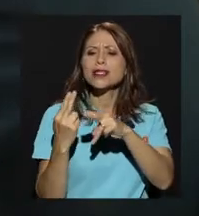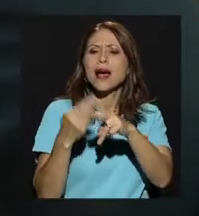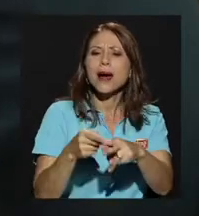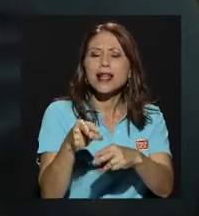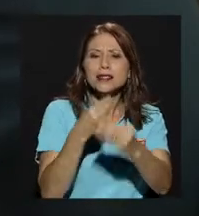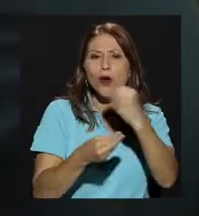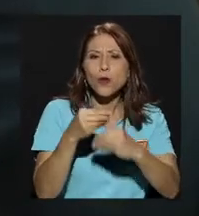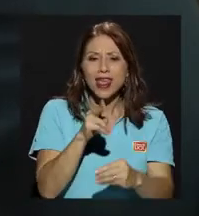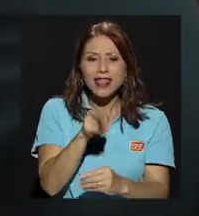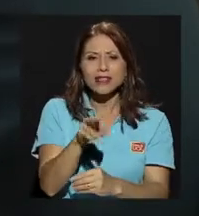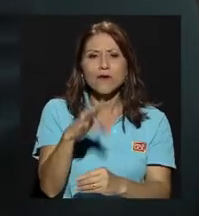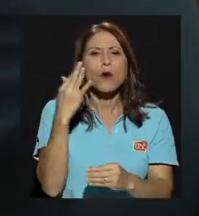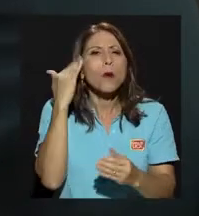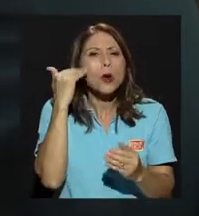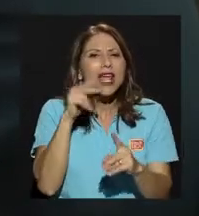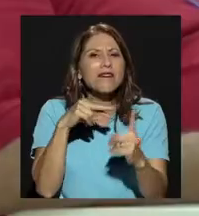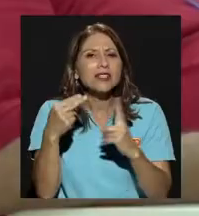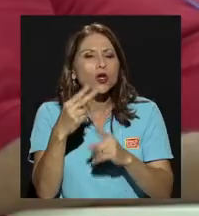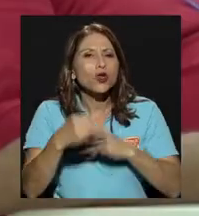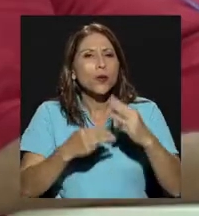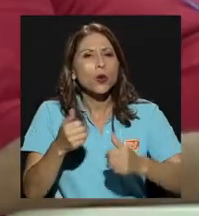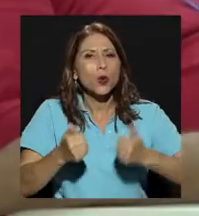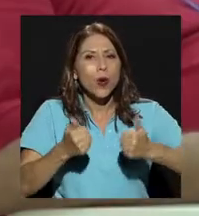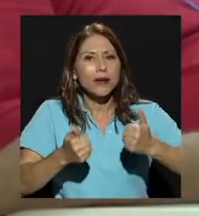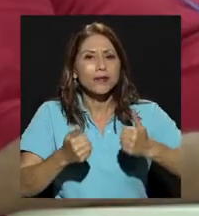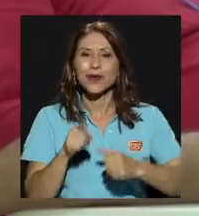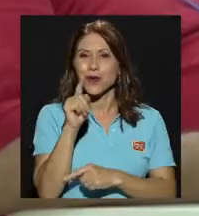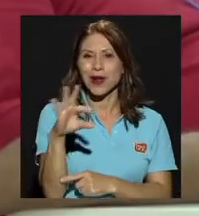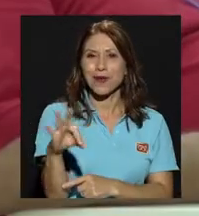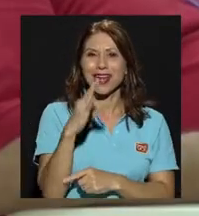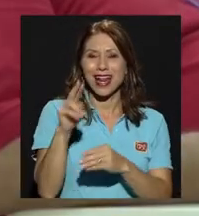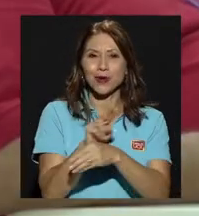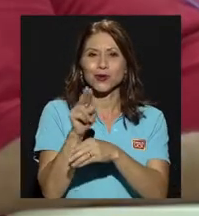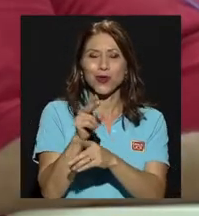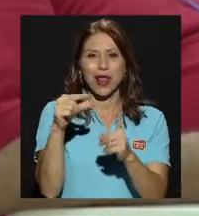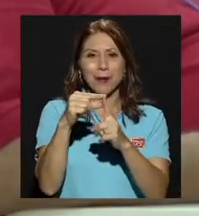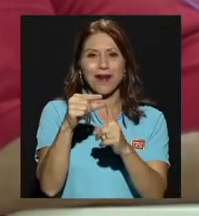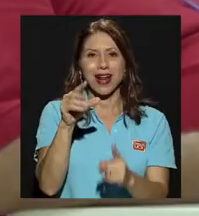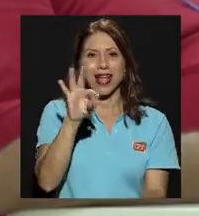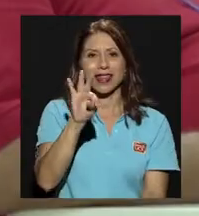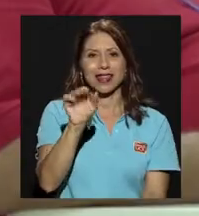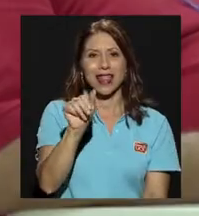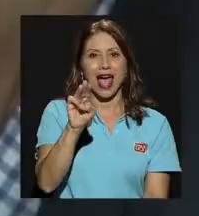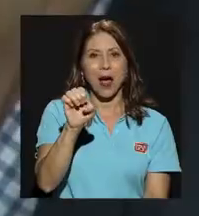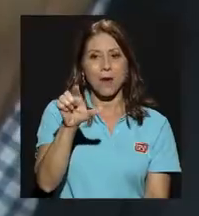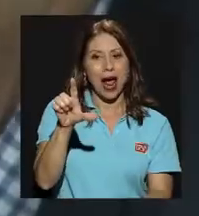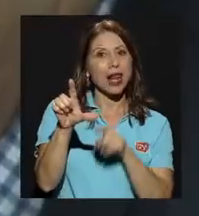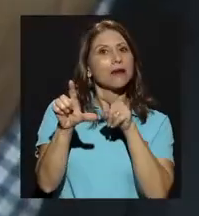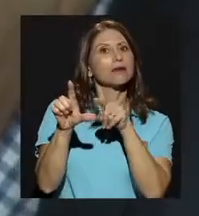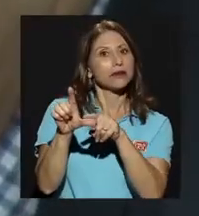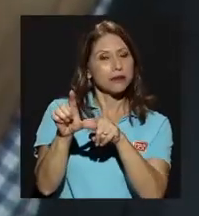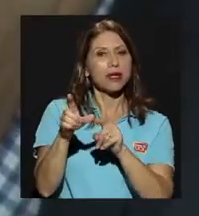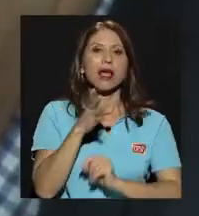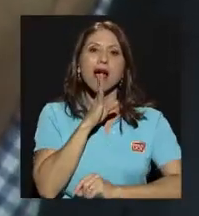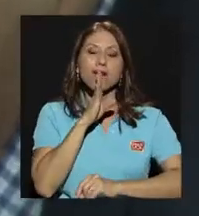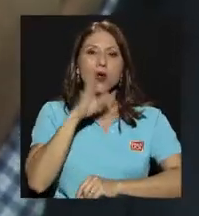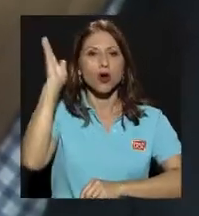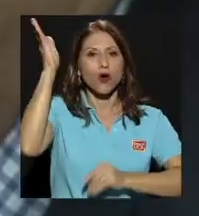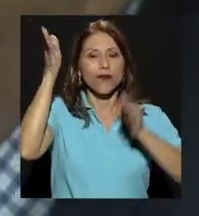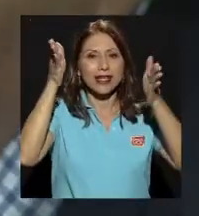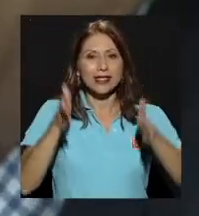nombrar una comida de determinada manera. Una de esas maneras es el uso de la palabra tamal, a la cual se refirió